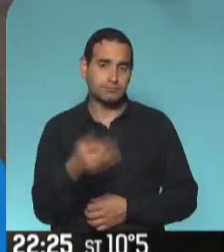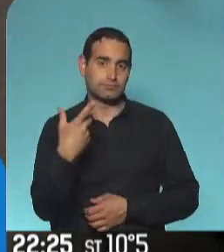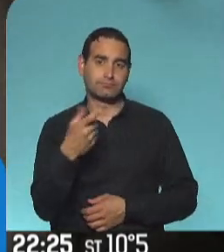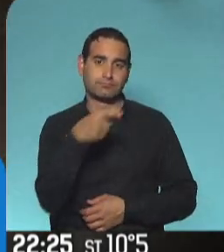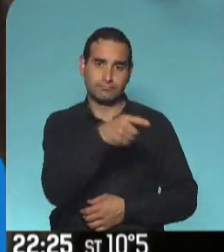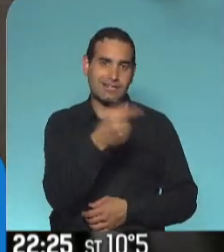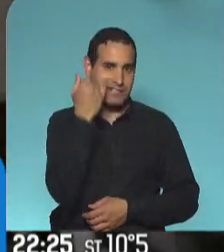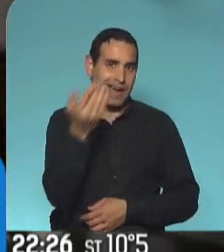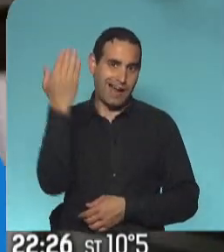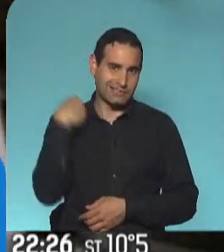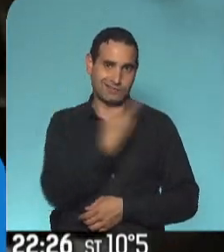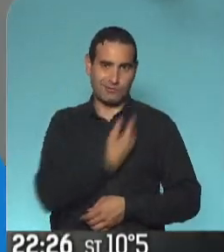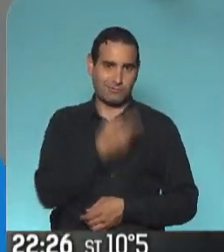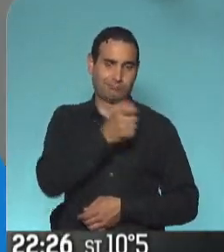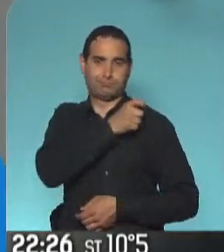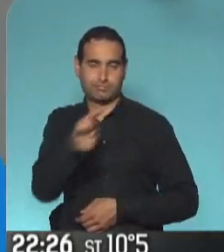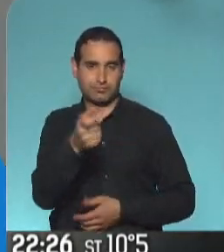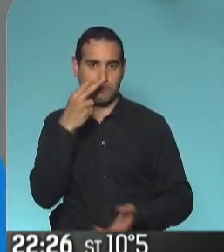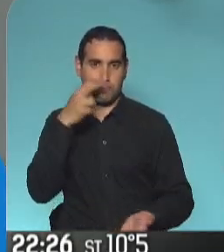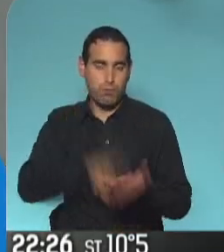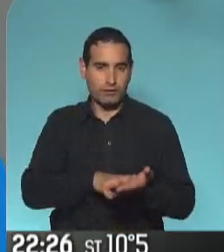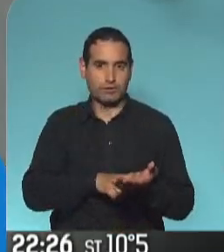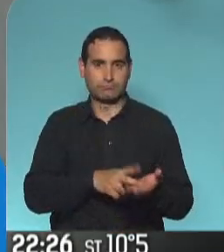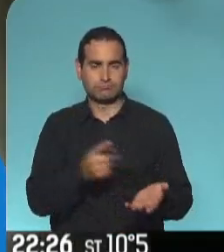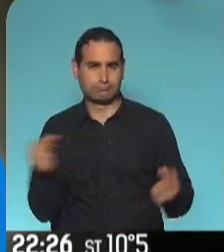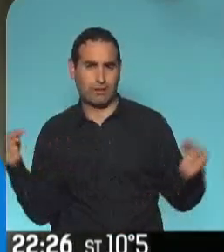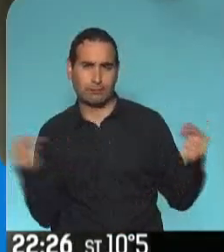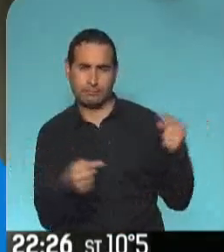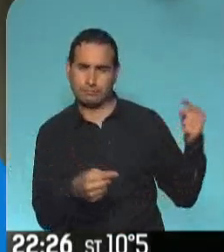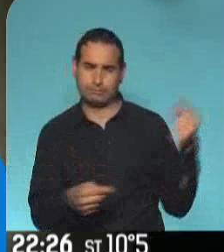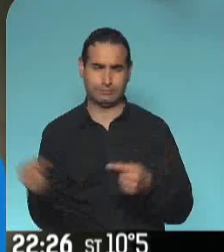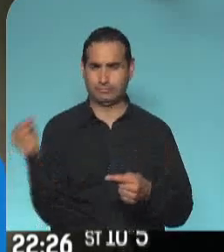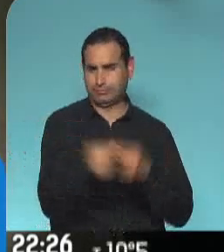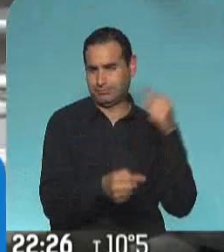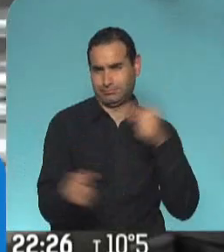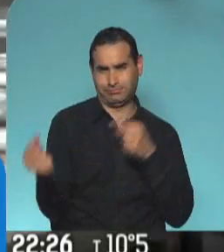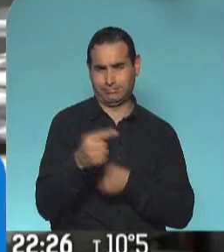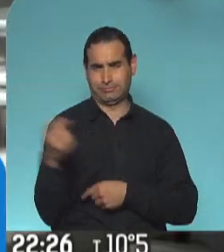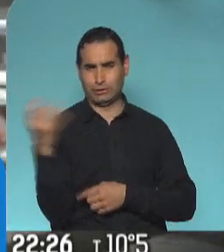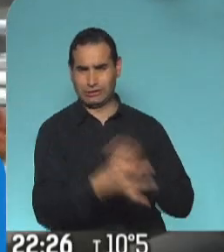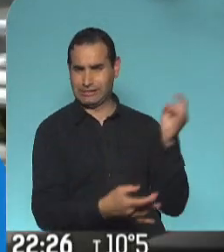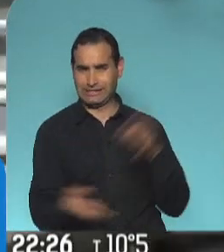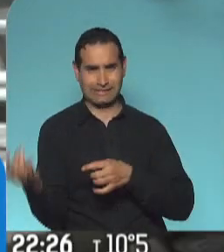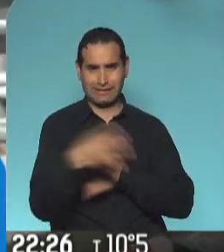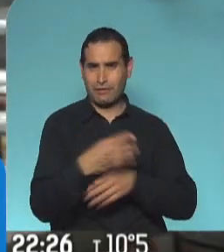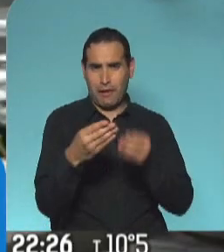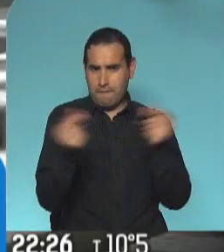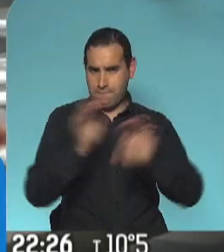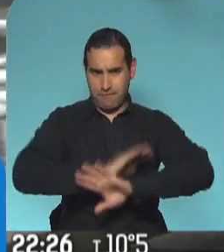aranceles previos instaurados por Trump. Una espiral de medidas y contramedidas que parece no tener fin.